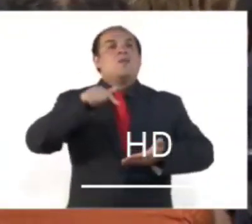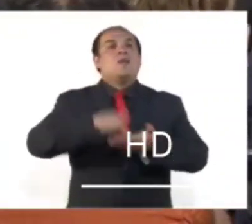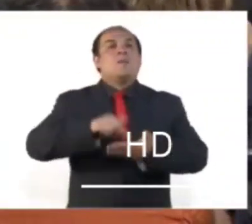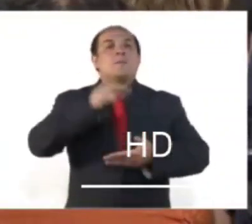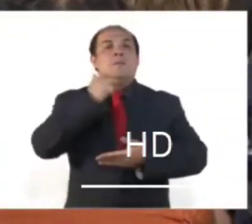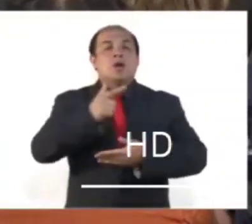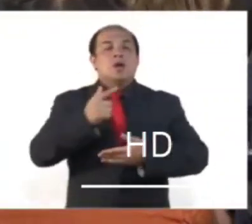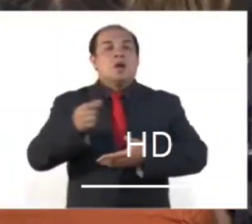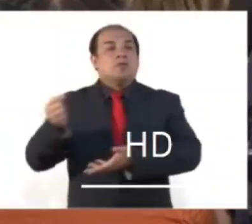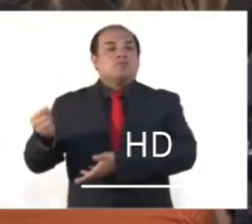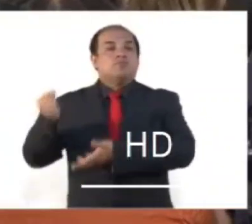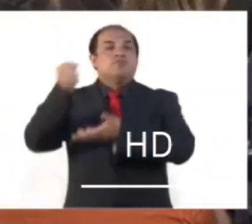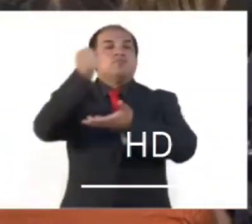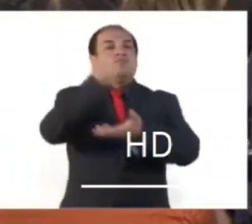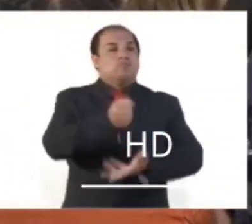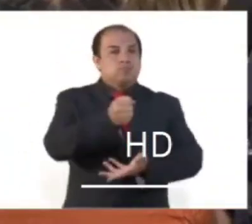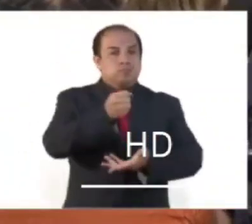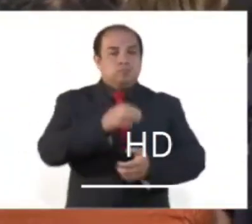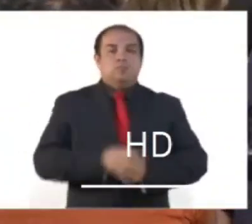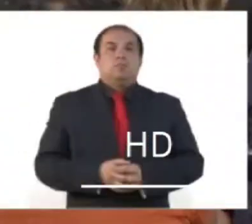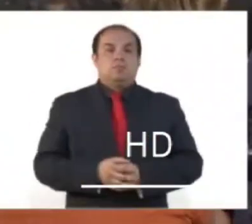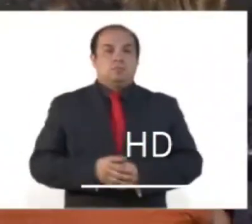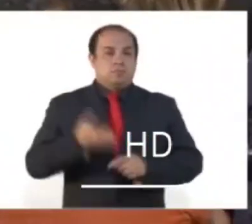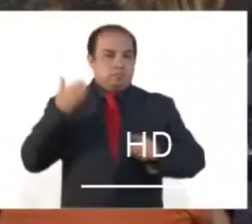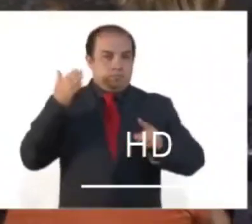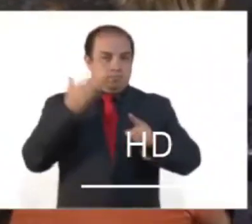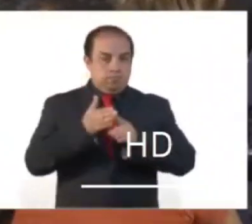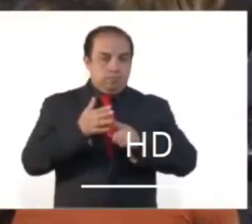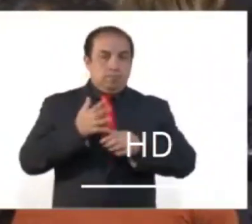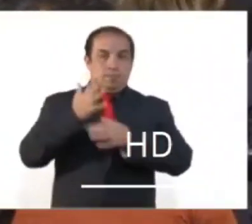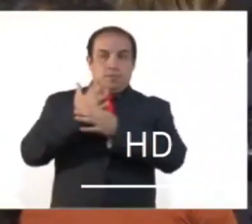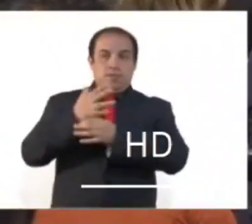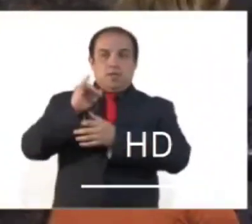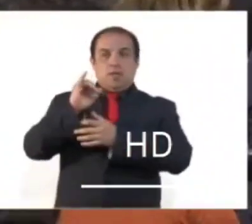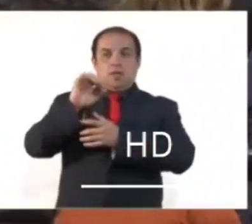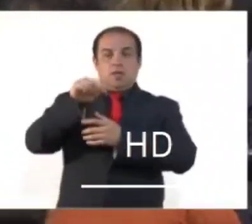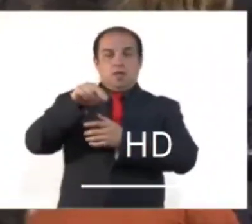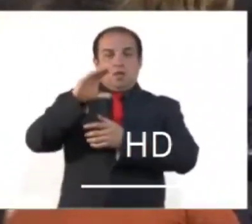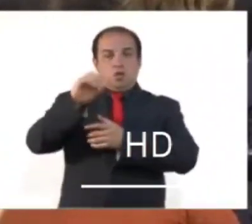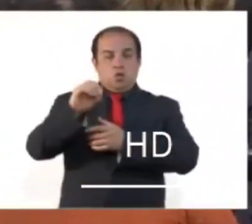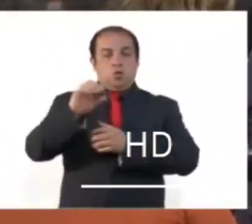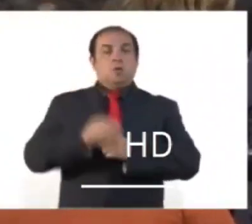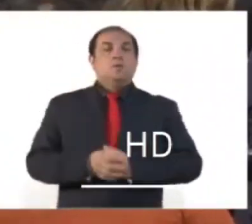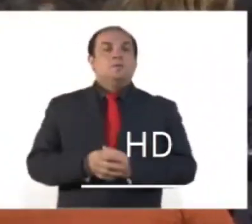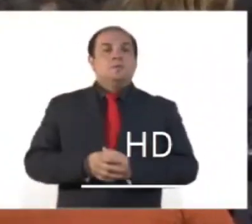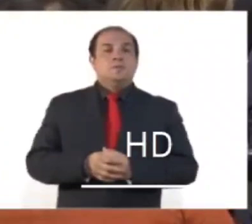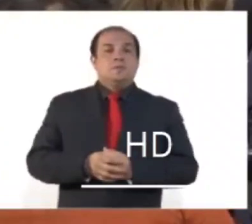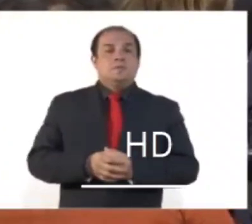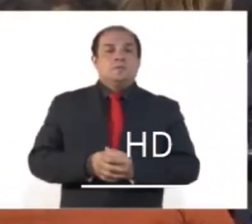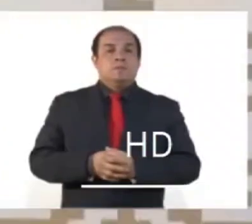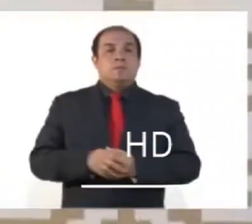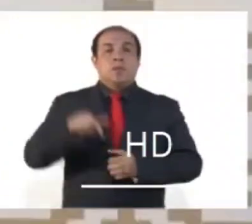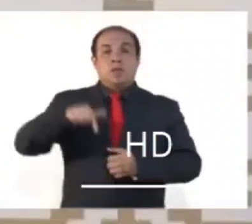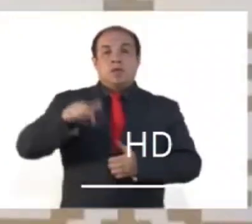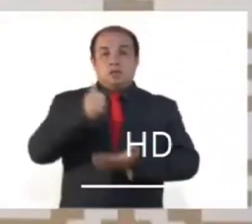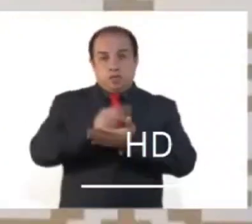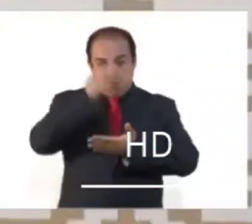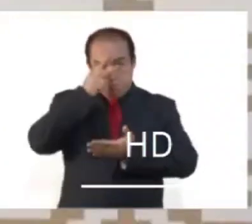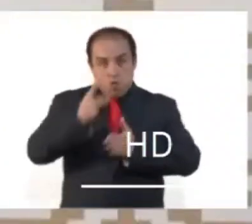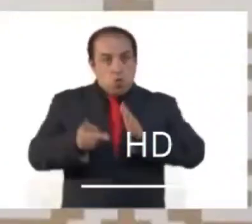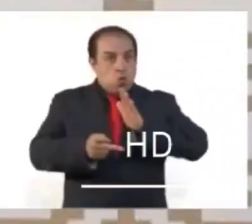lugar para invertir. De acuerdo al IMCO, otra vez la Ciudad de